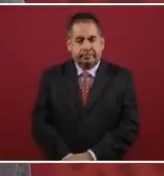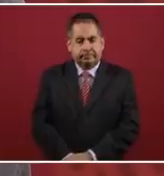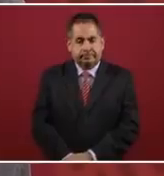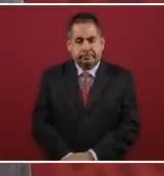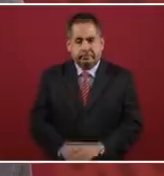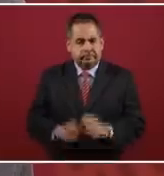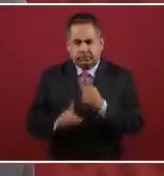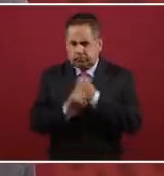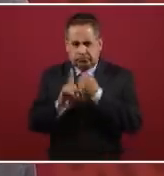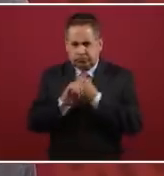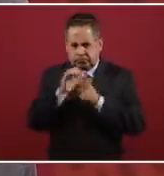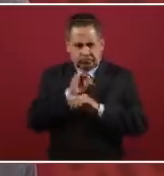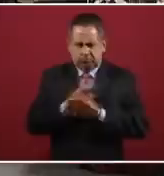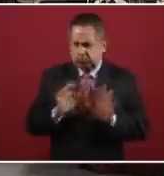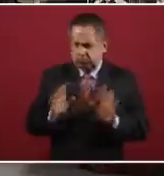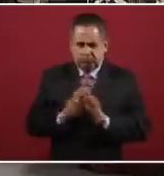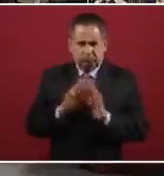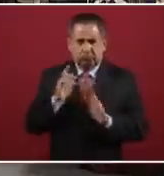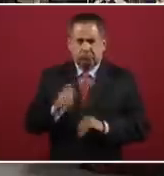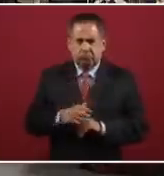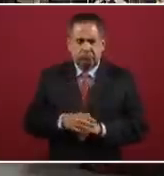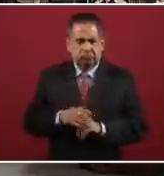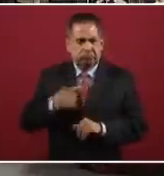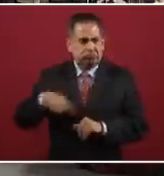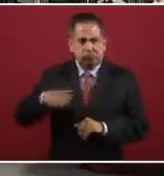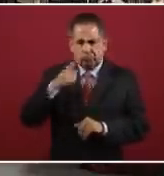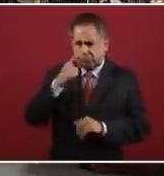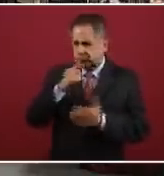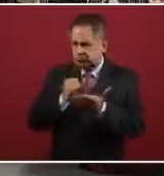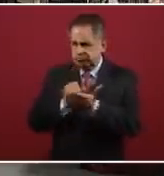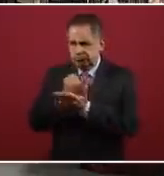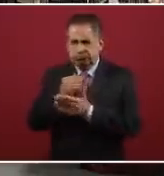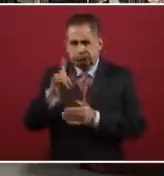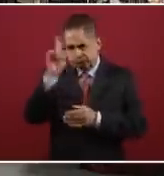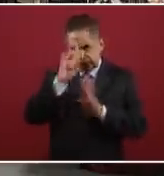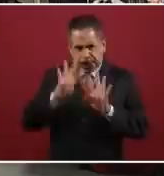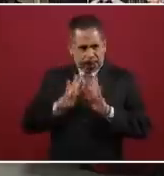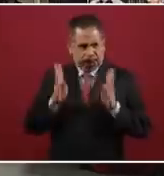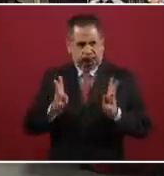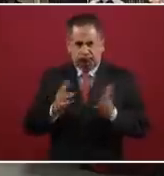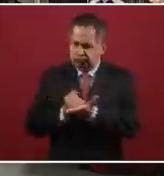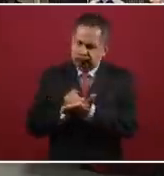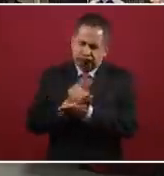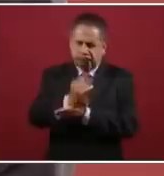hubo ningún problema porque fue una decisión del consejo de la misma empresa.